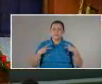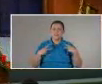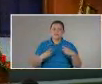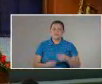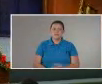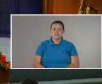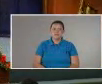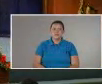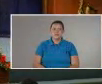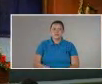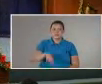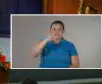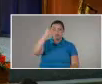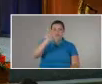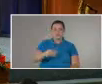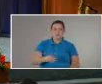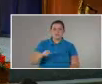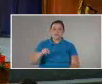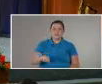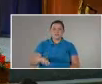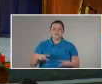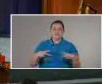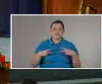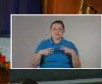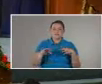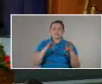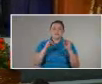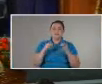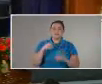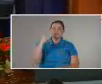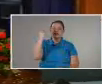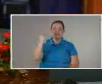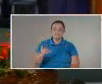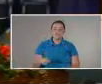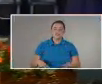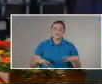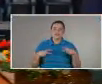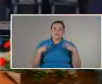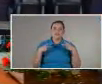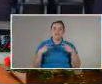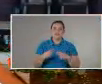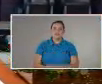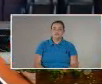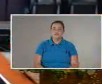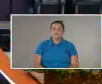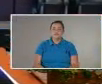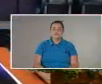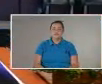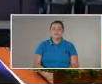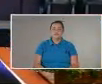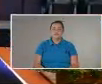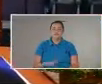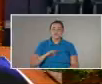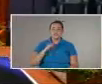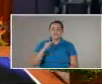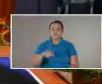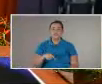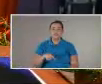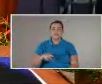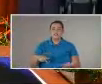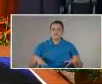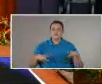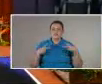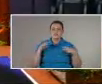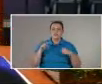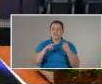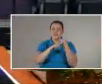ahí seguramente aquí hay alguien que ya lo vivió, que le dieron una noticia ayer, antier, esta semana, y está enfrentando esa